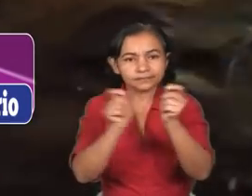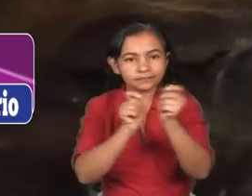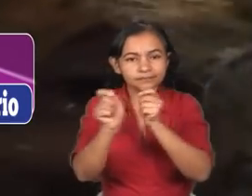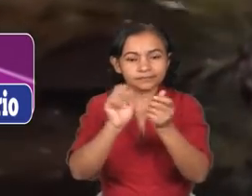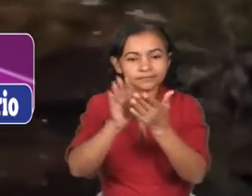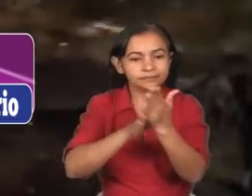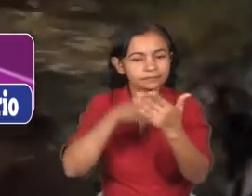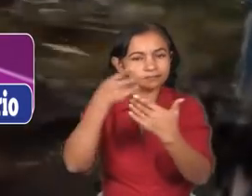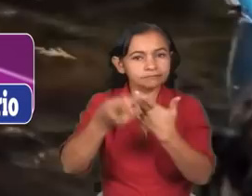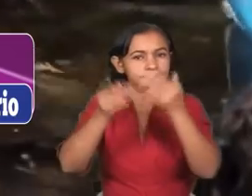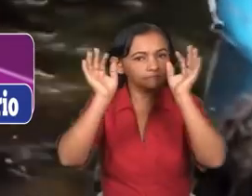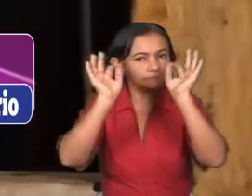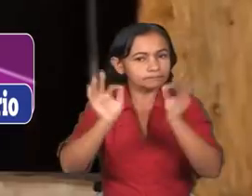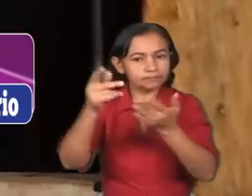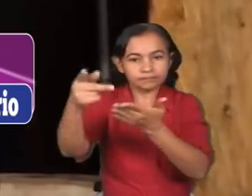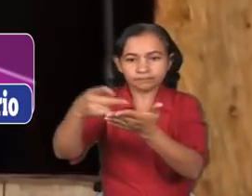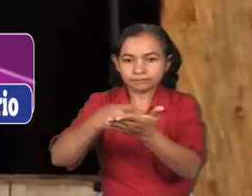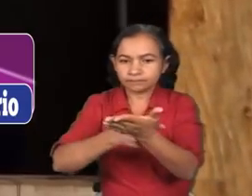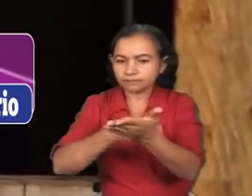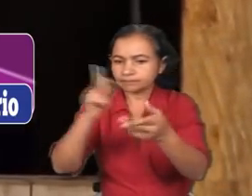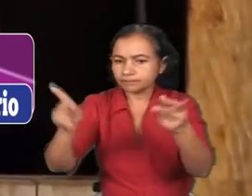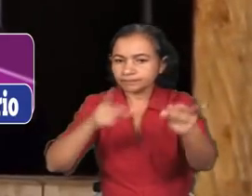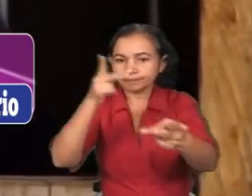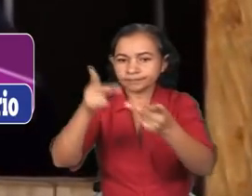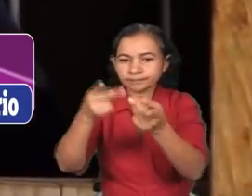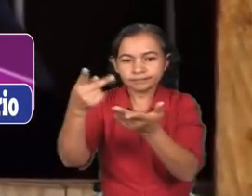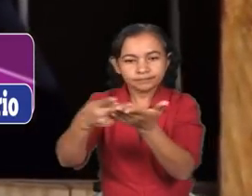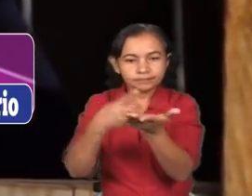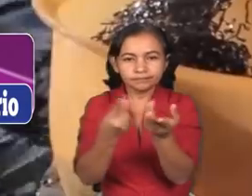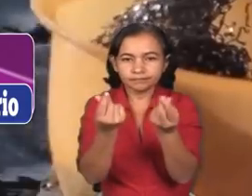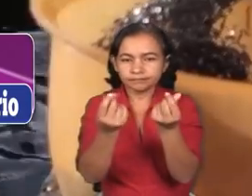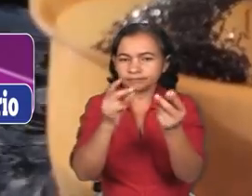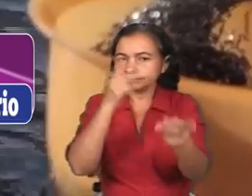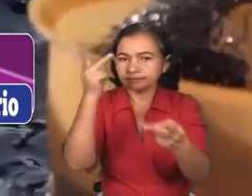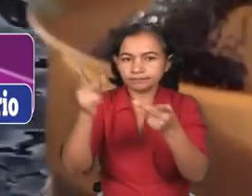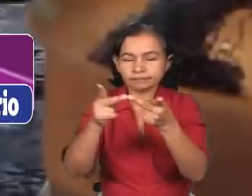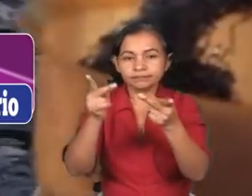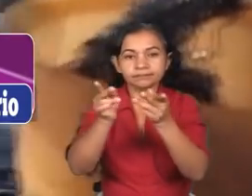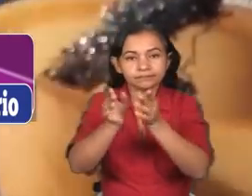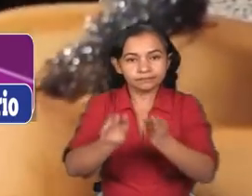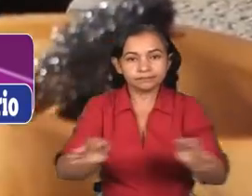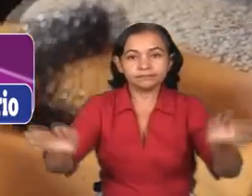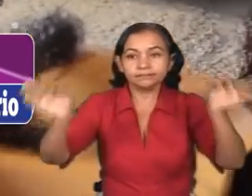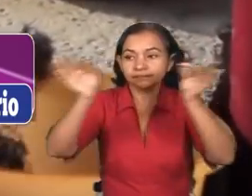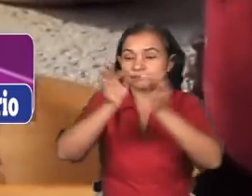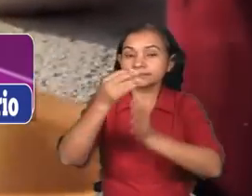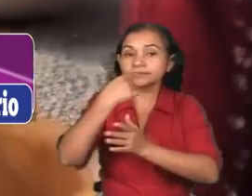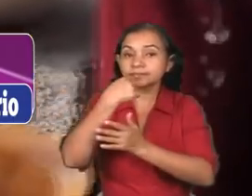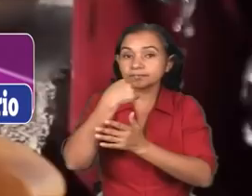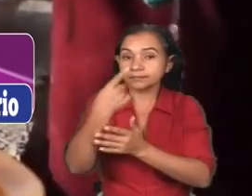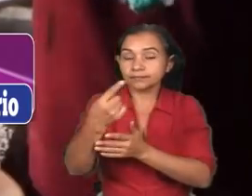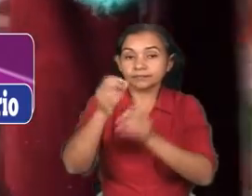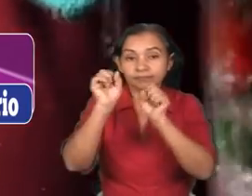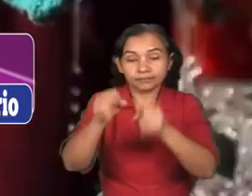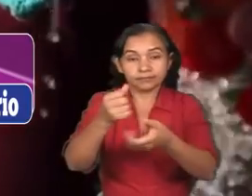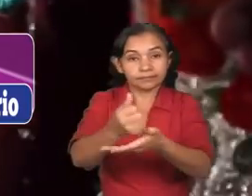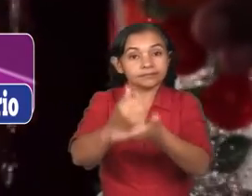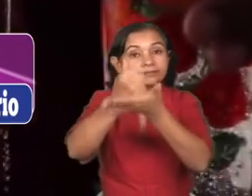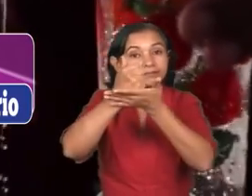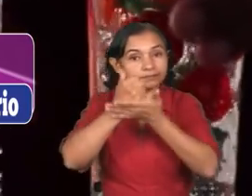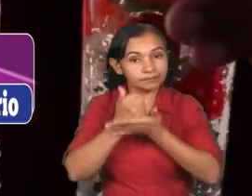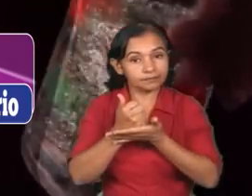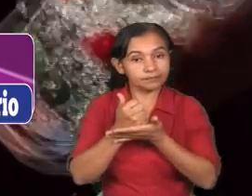programa. O por los proyectos en general, ¿ves? Entonces, creo que eso es importante destacarlo, ¿no? Porque eso es lo que permite entonces